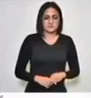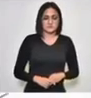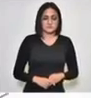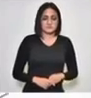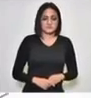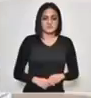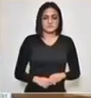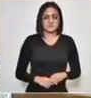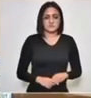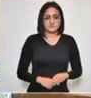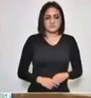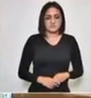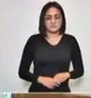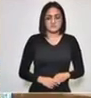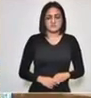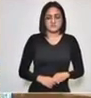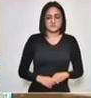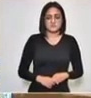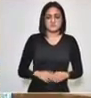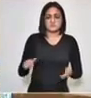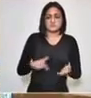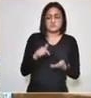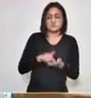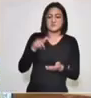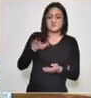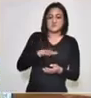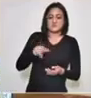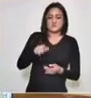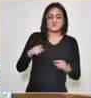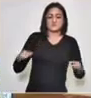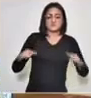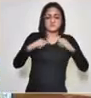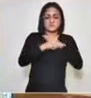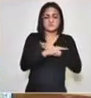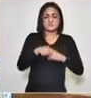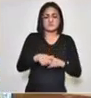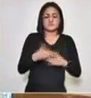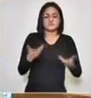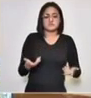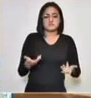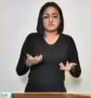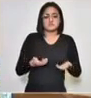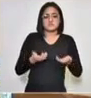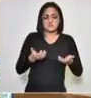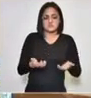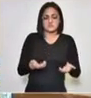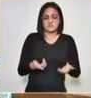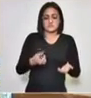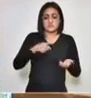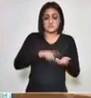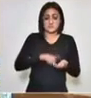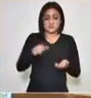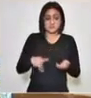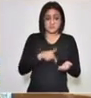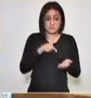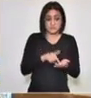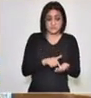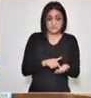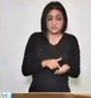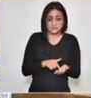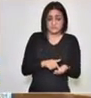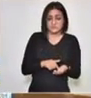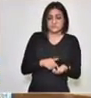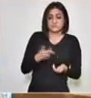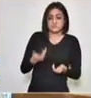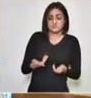Bueno, sí, la zona esta de las autopistas, las carreteras, en ese lugar, en ese